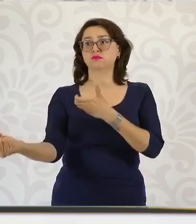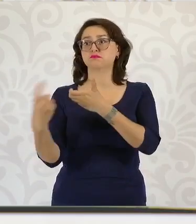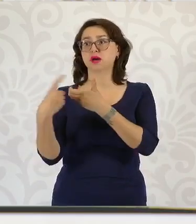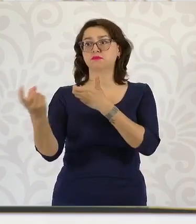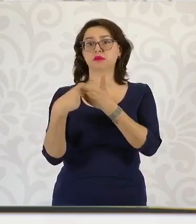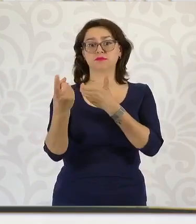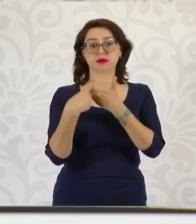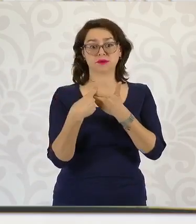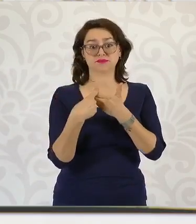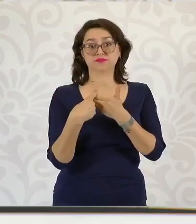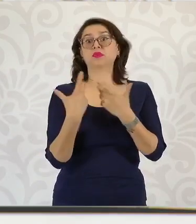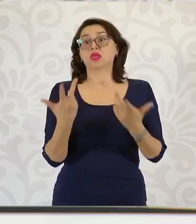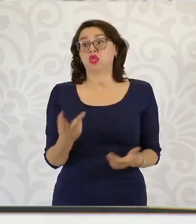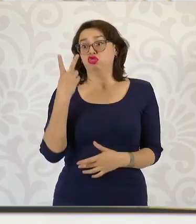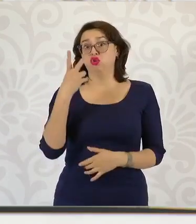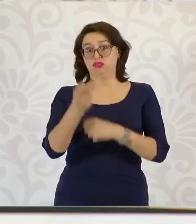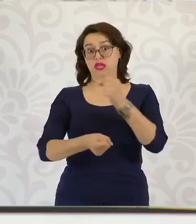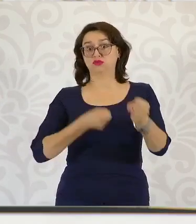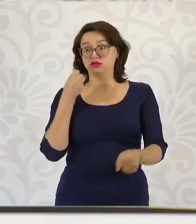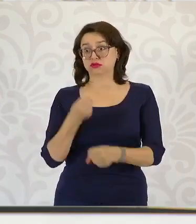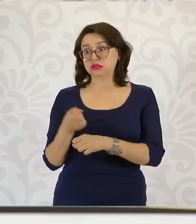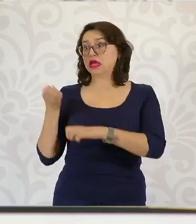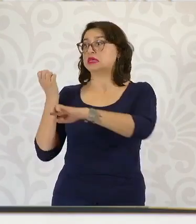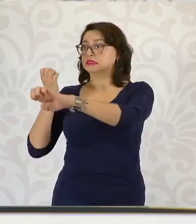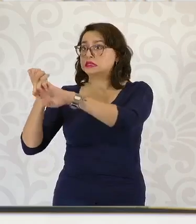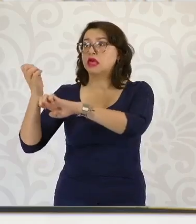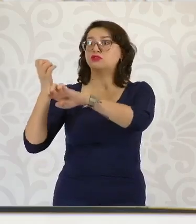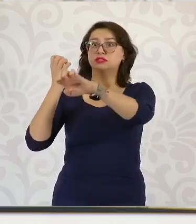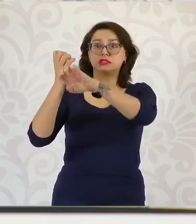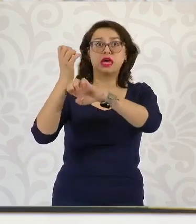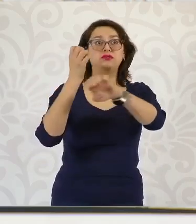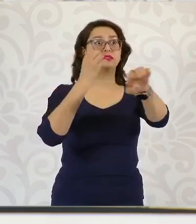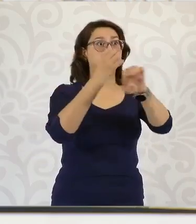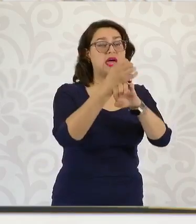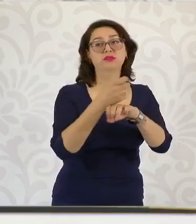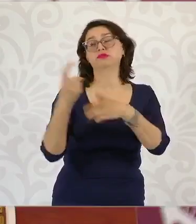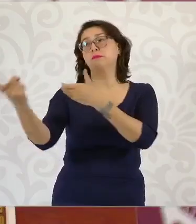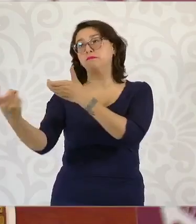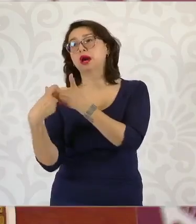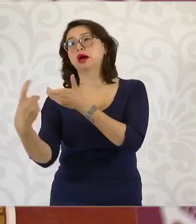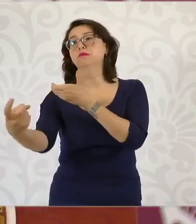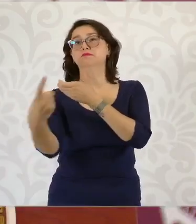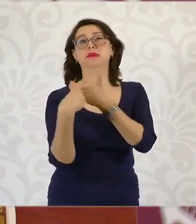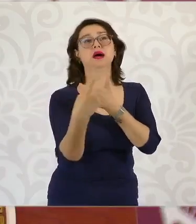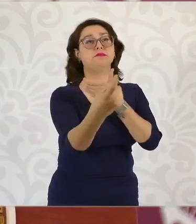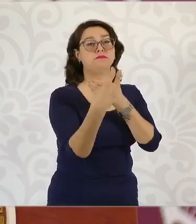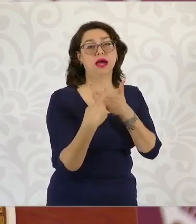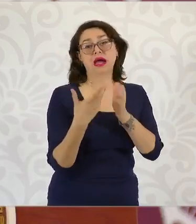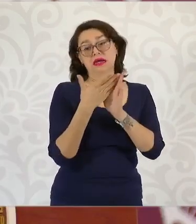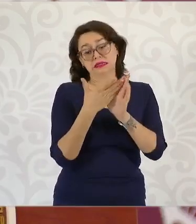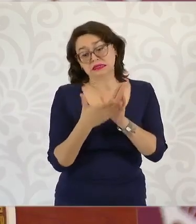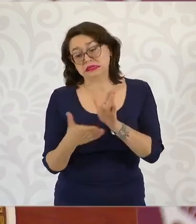para constituir esta nueva institución de salud que a nosotros nos está tocando consolidar y